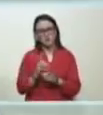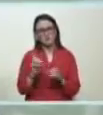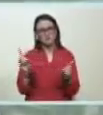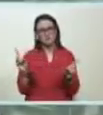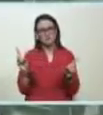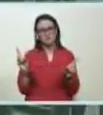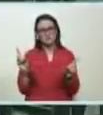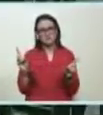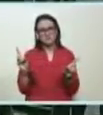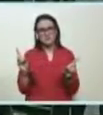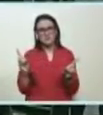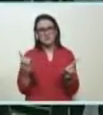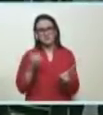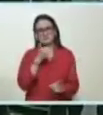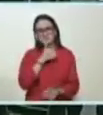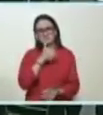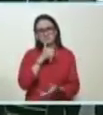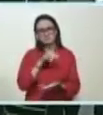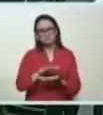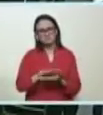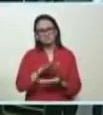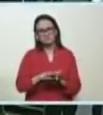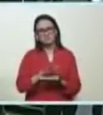democrática, pacífica,